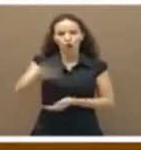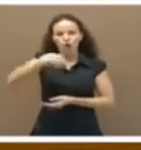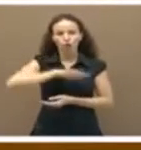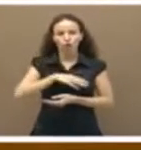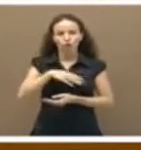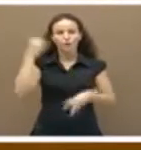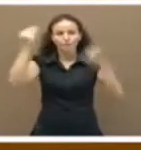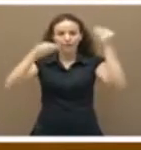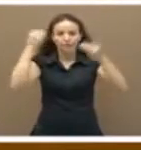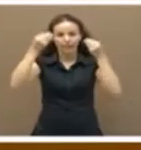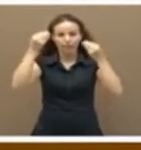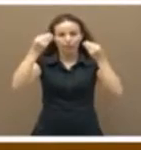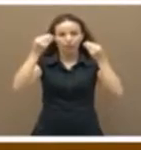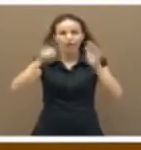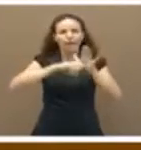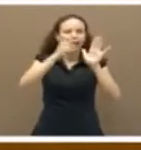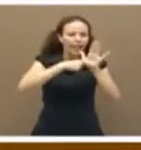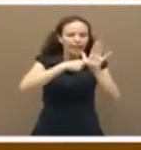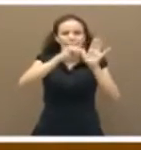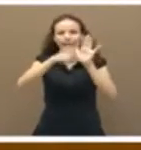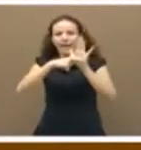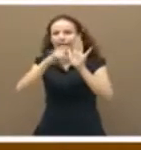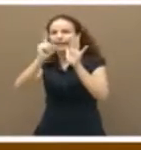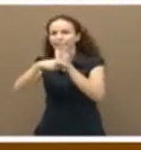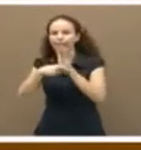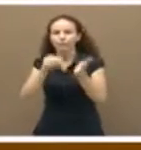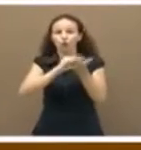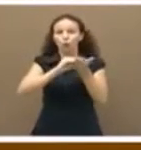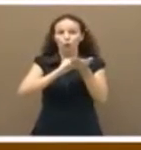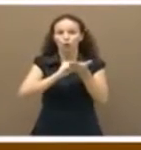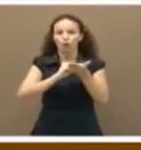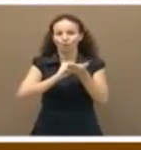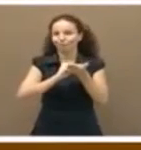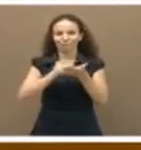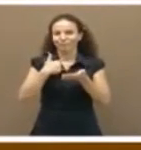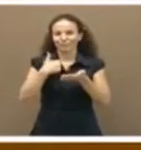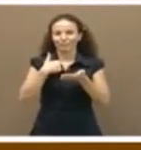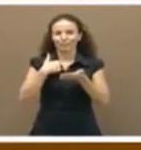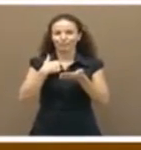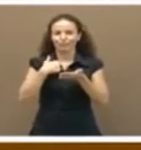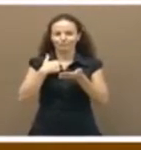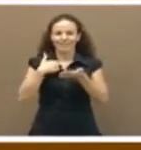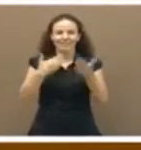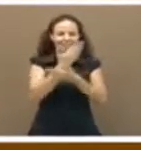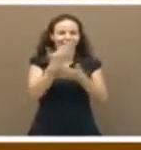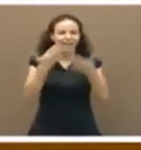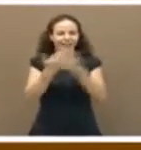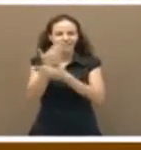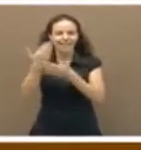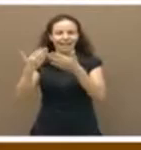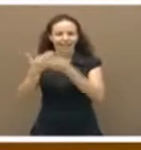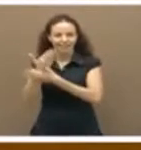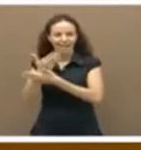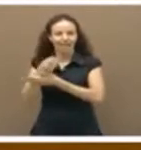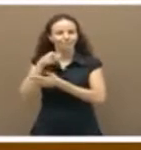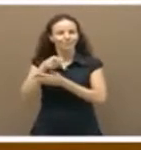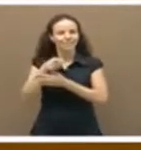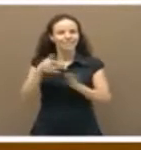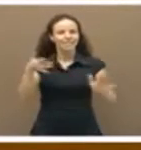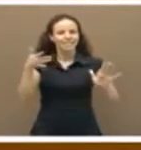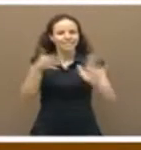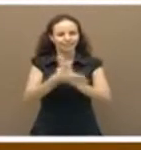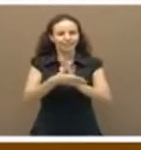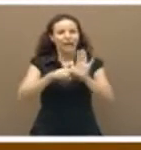arregla con más leyes y más leyes. Y cada día estoy más convencido que legislar es condición necesaria, pero